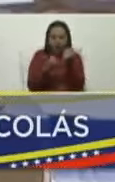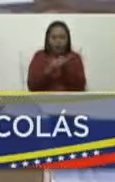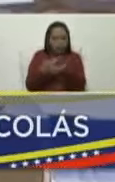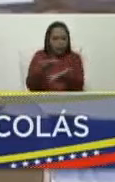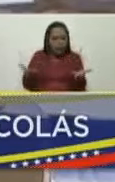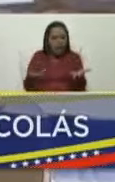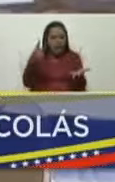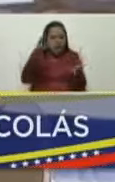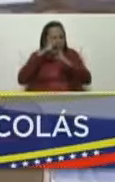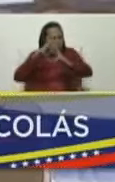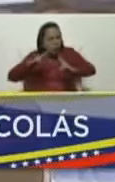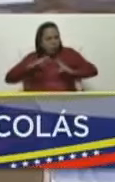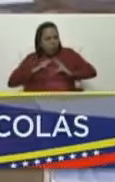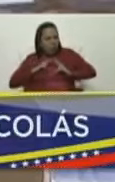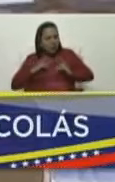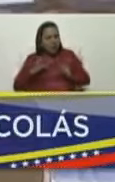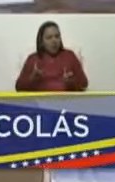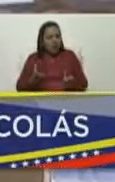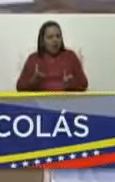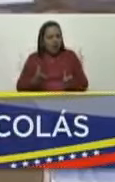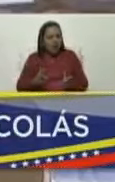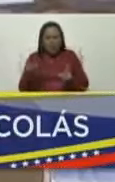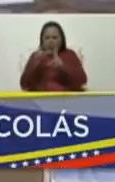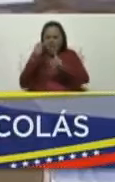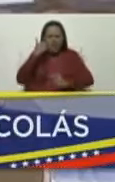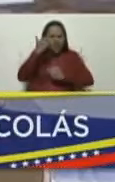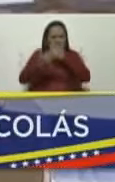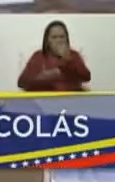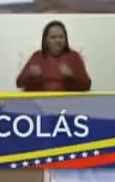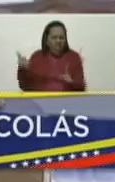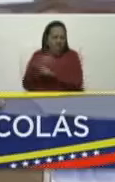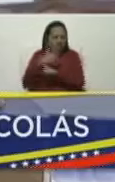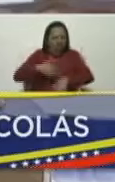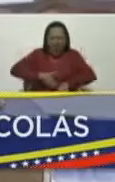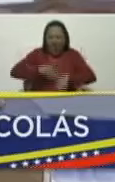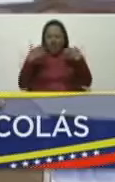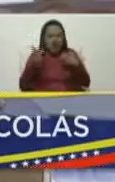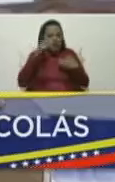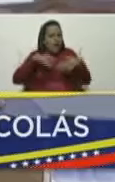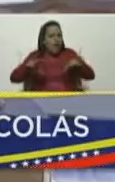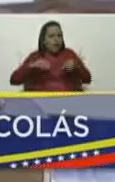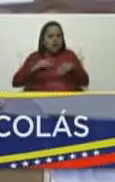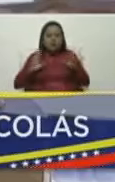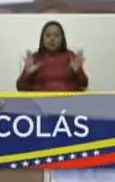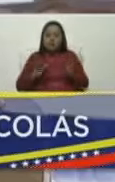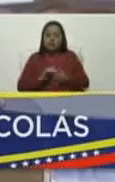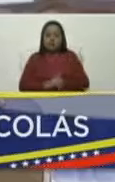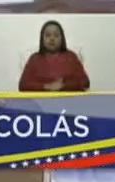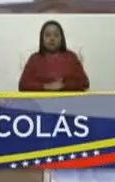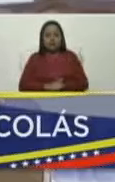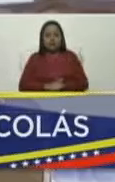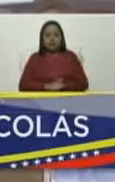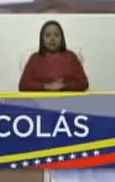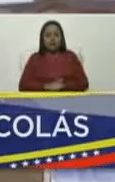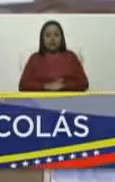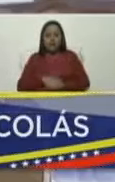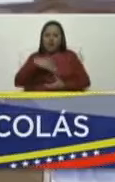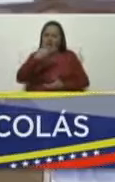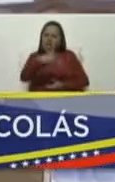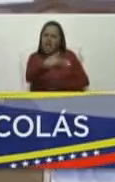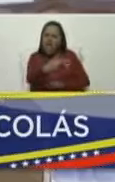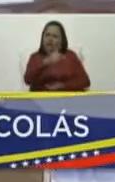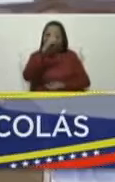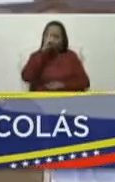ellos respondieron con vulgaridad, con violencia, con odio, con intolerancia. Y al pasar de estos